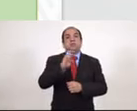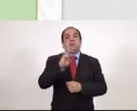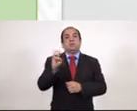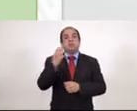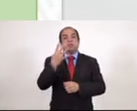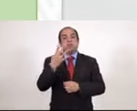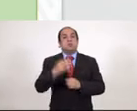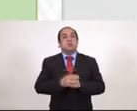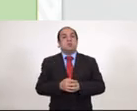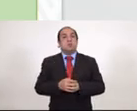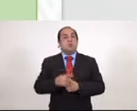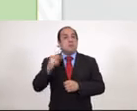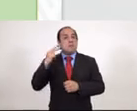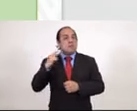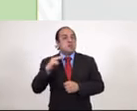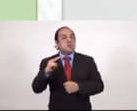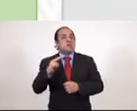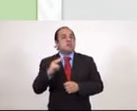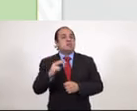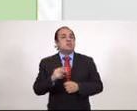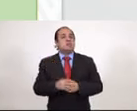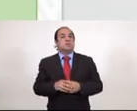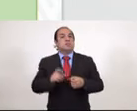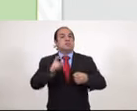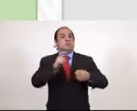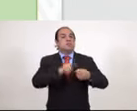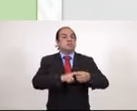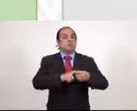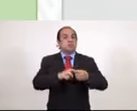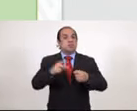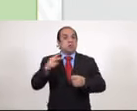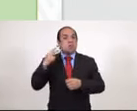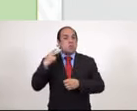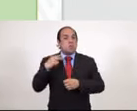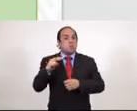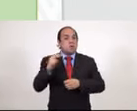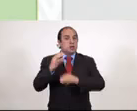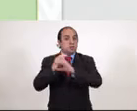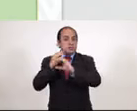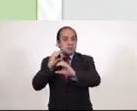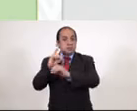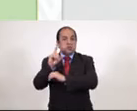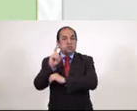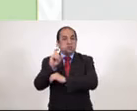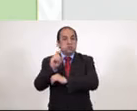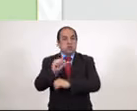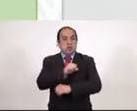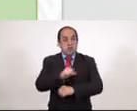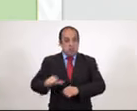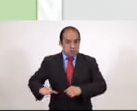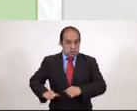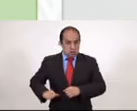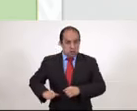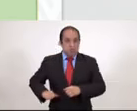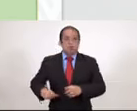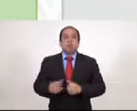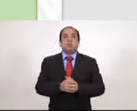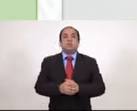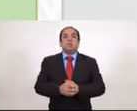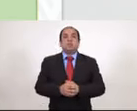debemos sumar los viajes y la entrega de agua en pipas por parte de las alcaldías de Iztapalapa y